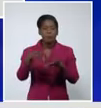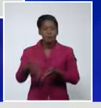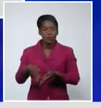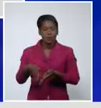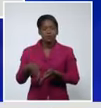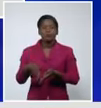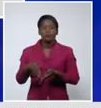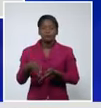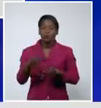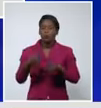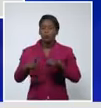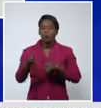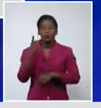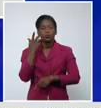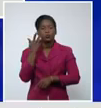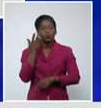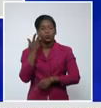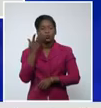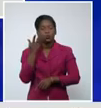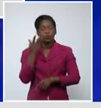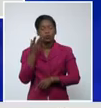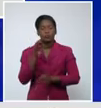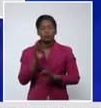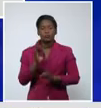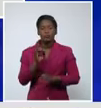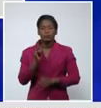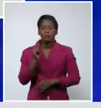el otro oscuro,